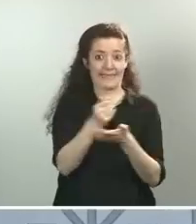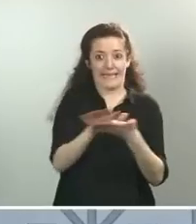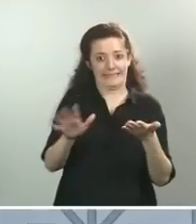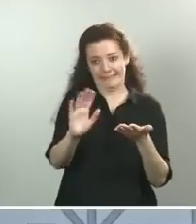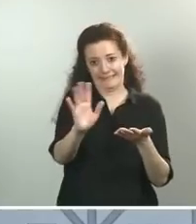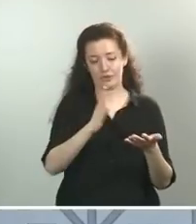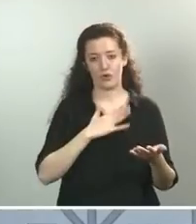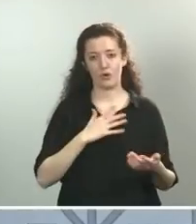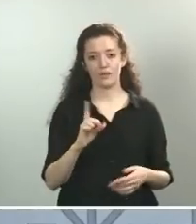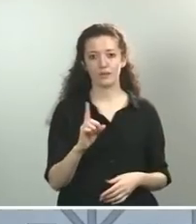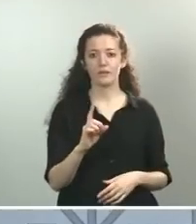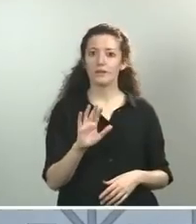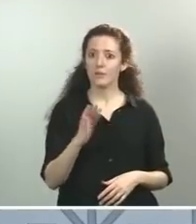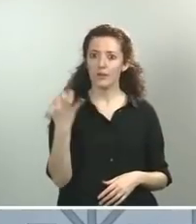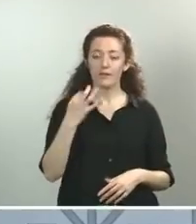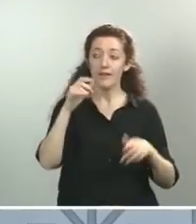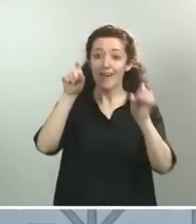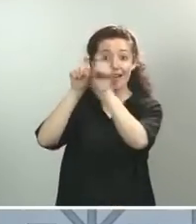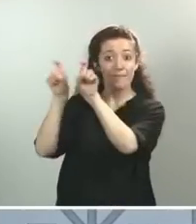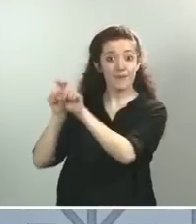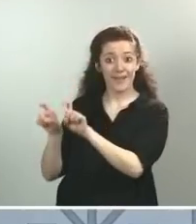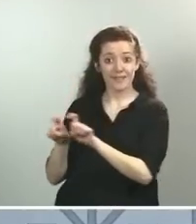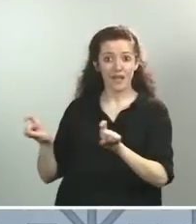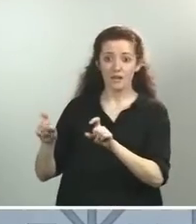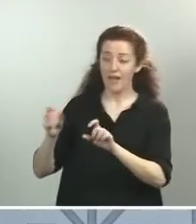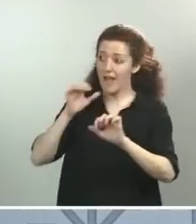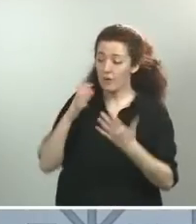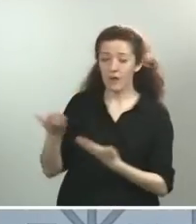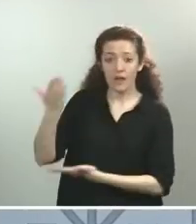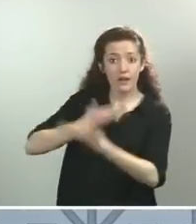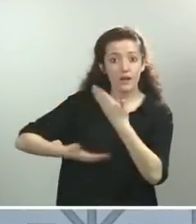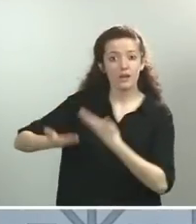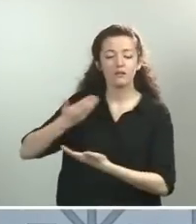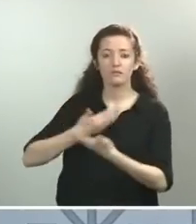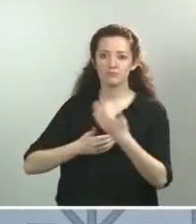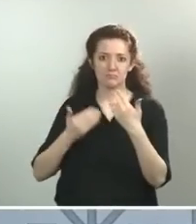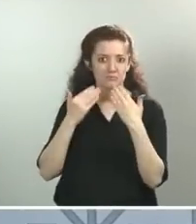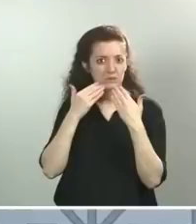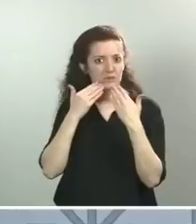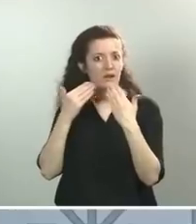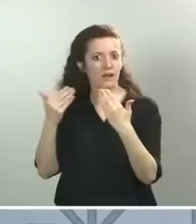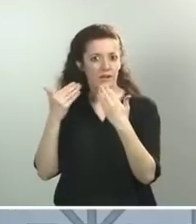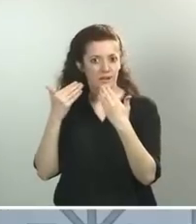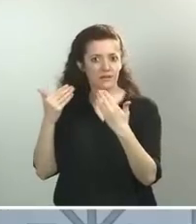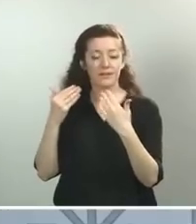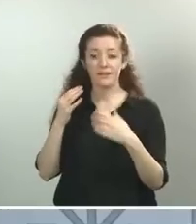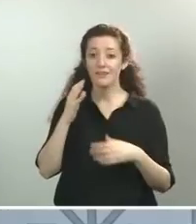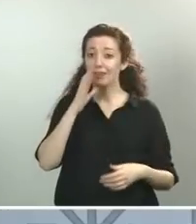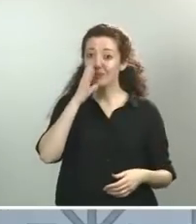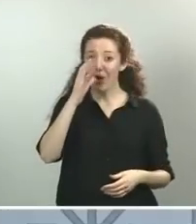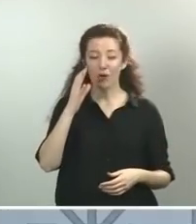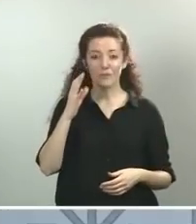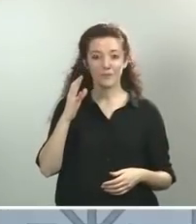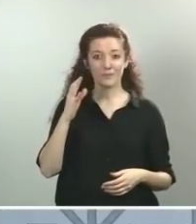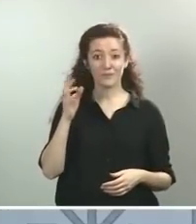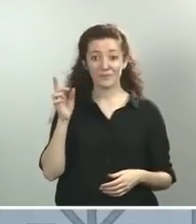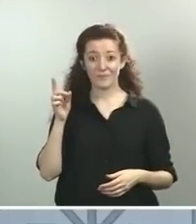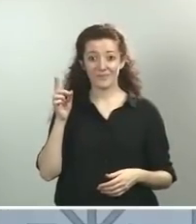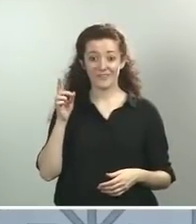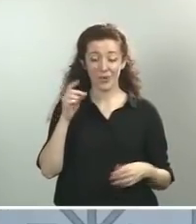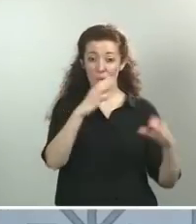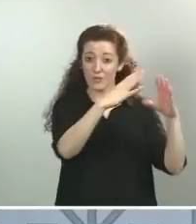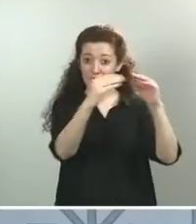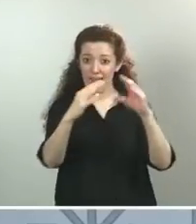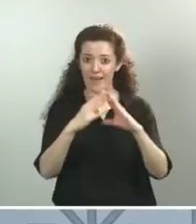a todas as empresas que están colaborando porque han distribuído ás universidades miles e miles de